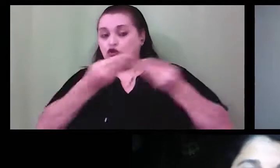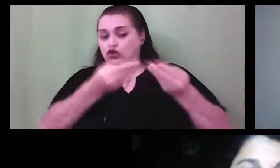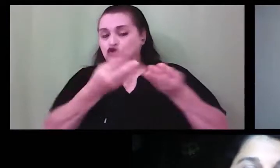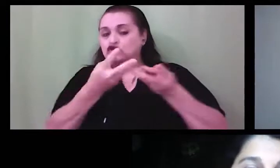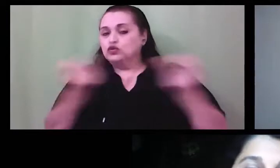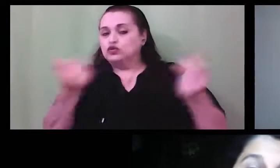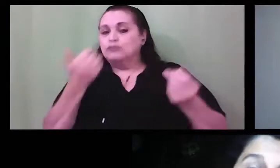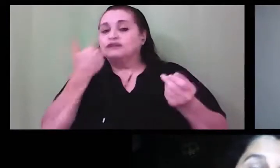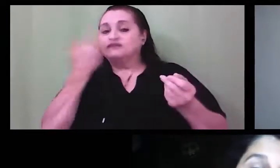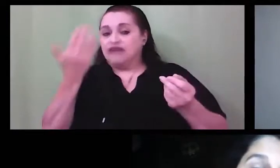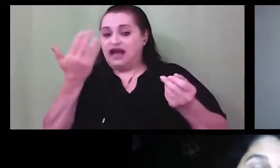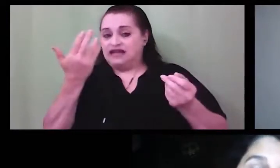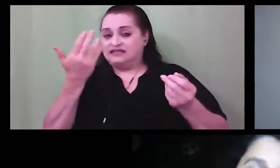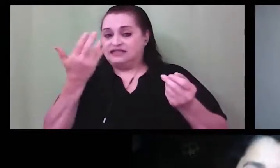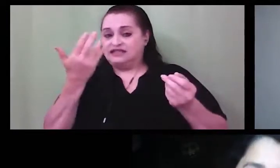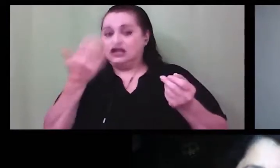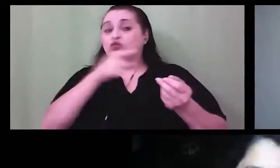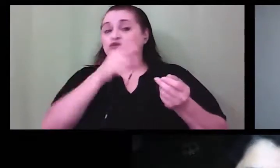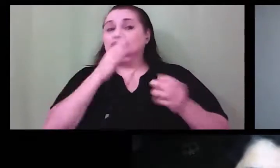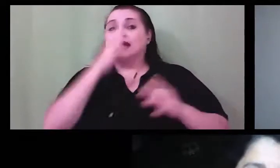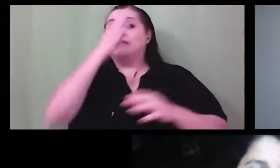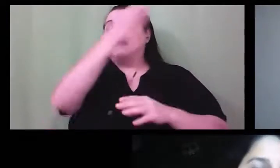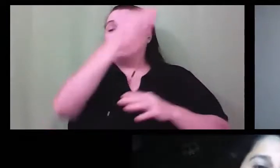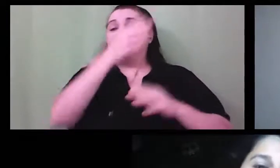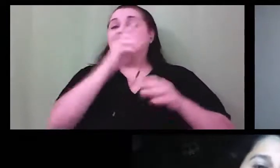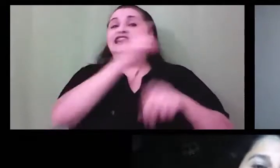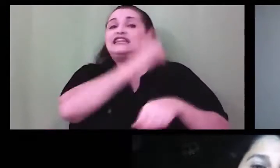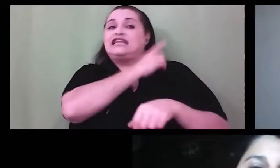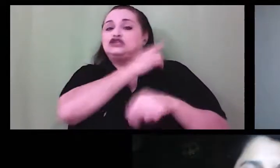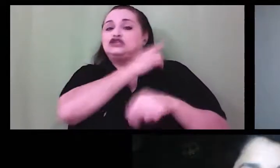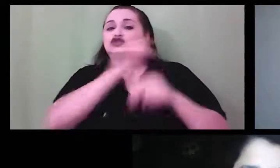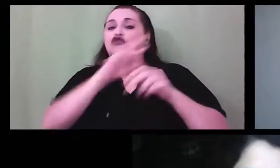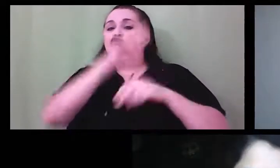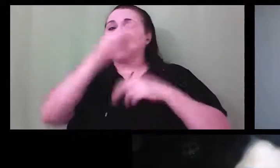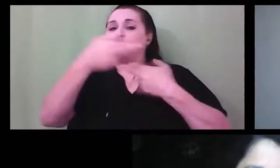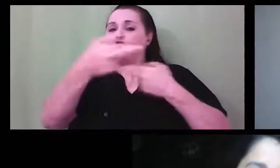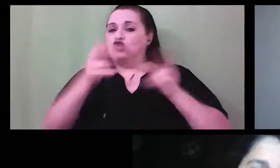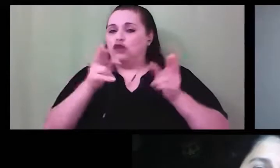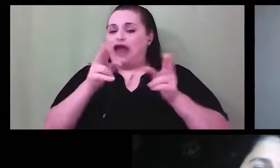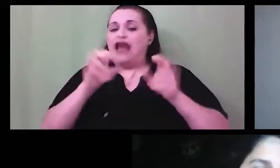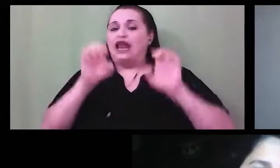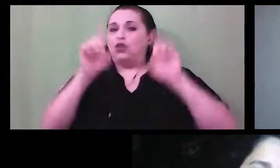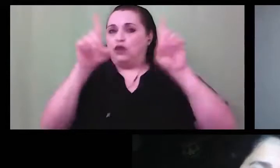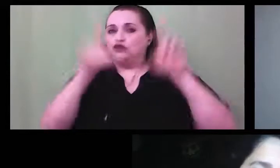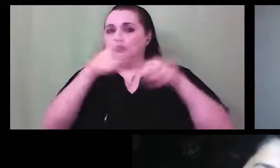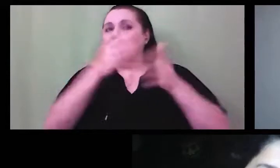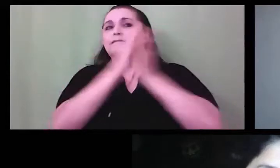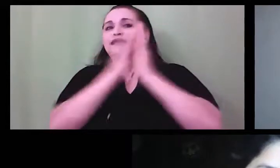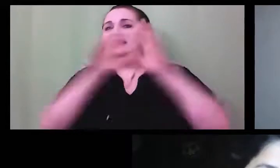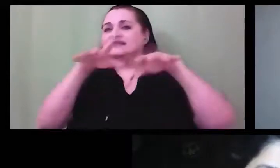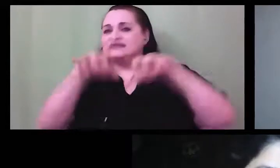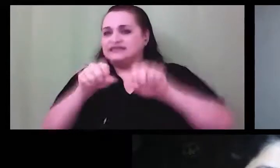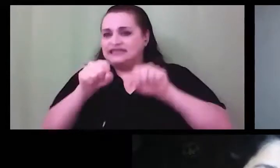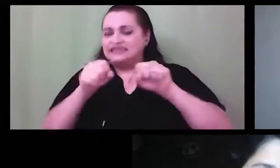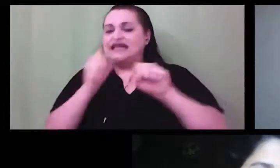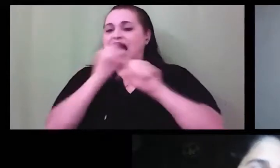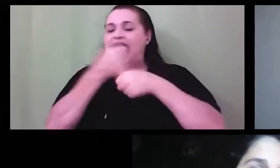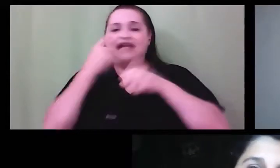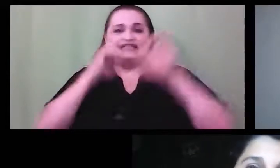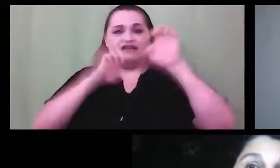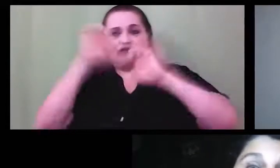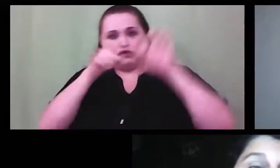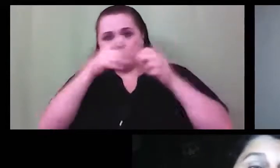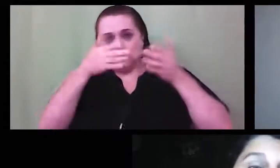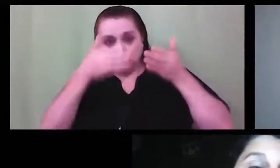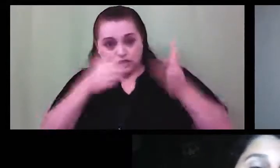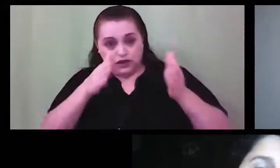fácil, tiene que ir a la Dirección Regional de Educación, tiene que concretar una cita para hacer la evaluación de su hijo.